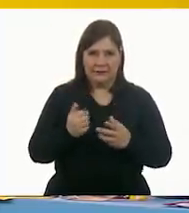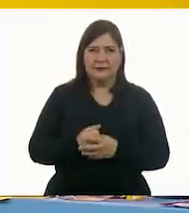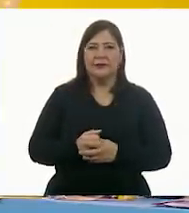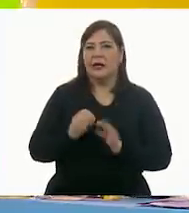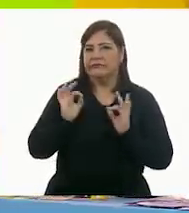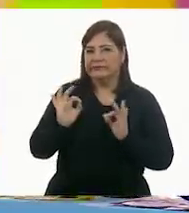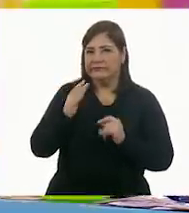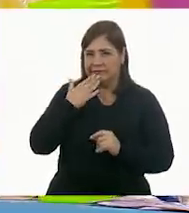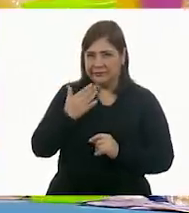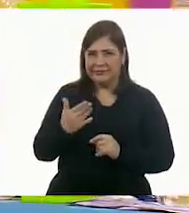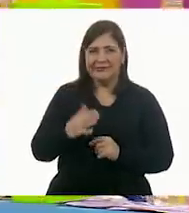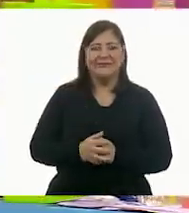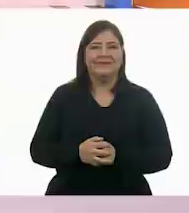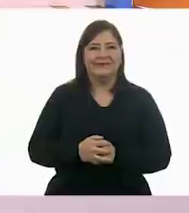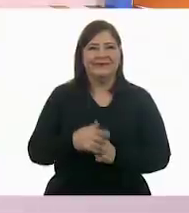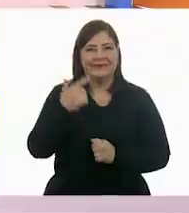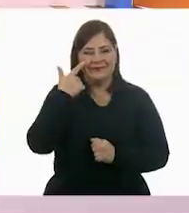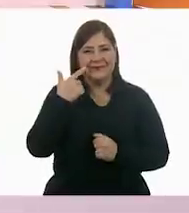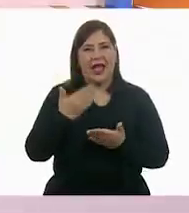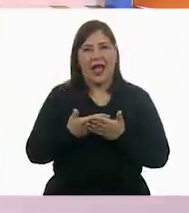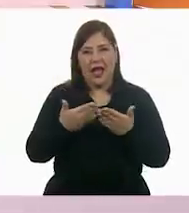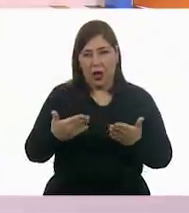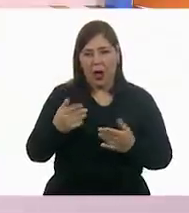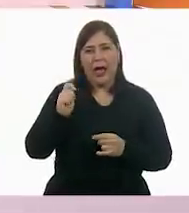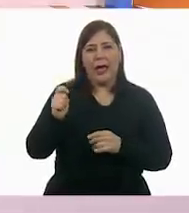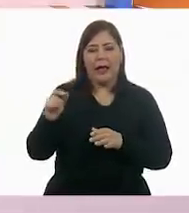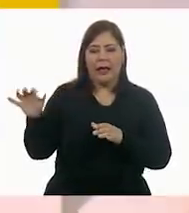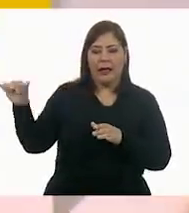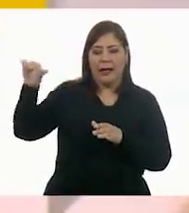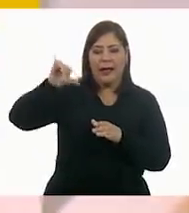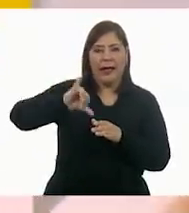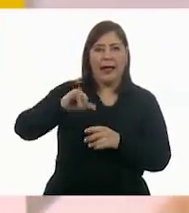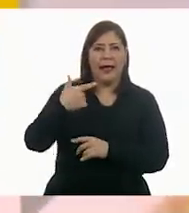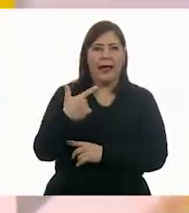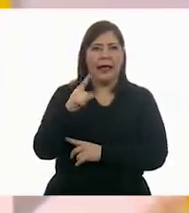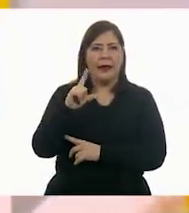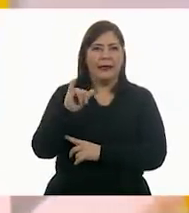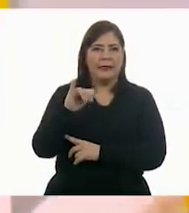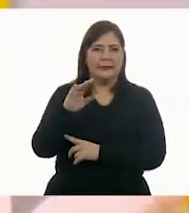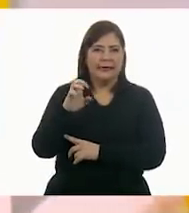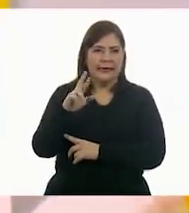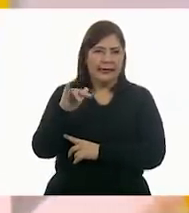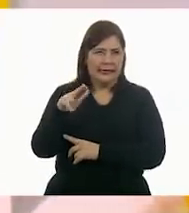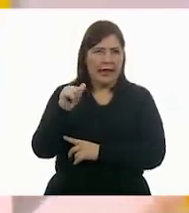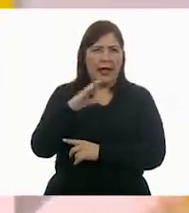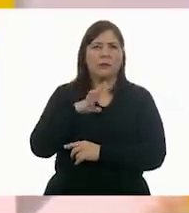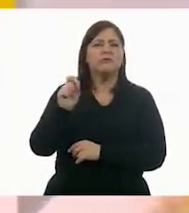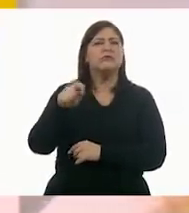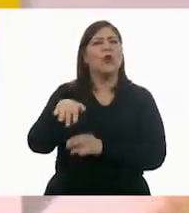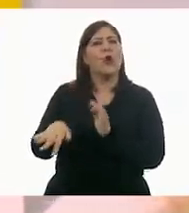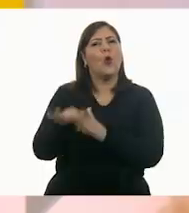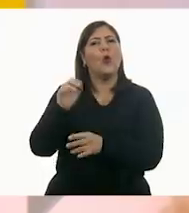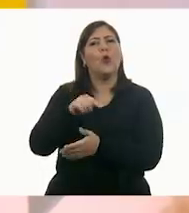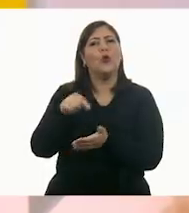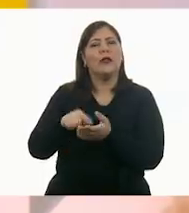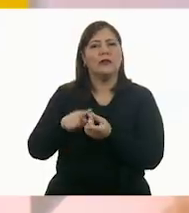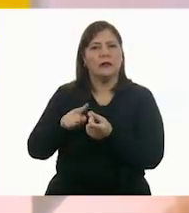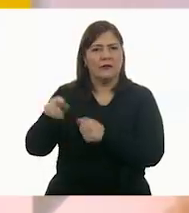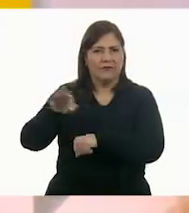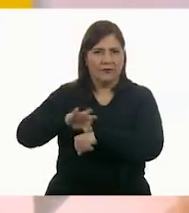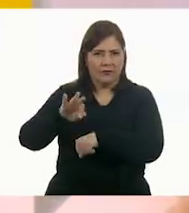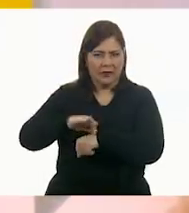bien. Así. Ahora, con la glicerina, esta las puedes conseguir en las farmacias. Esta glicerina,